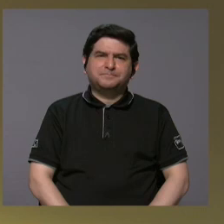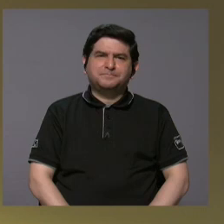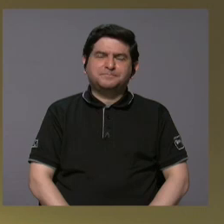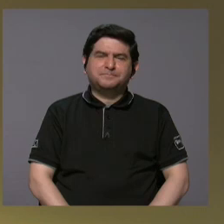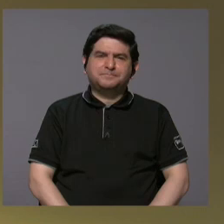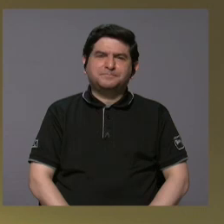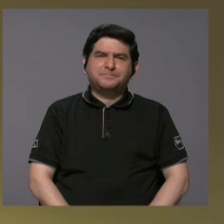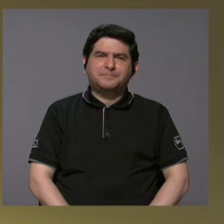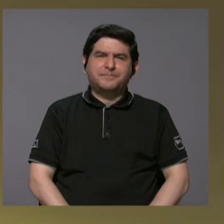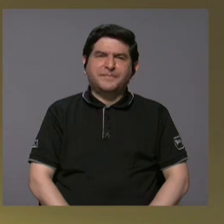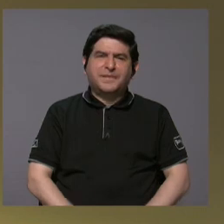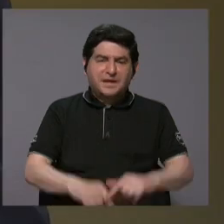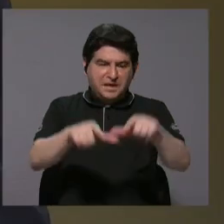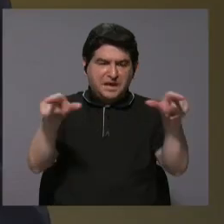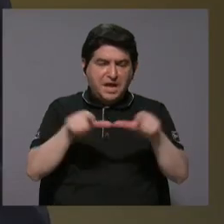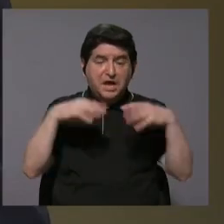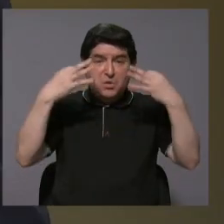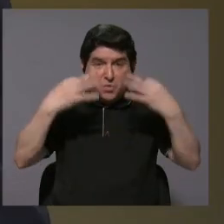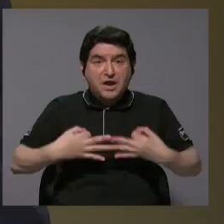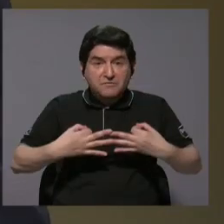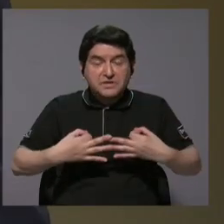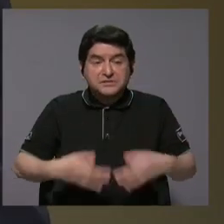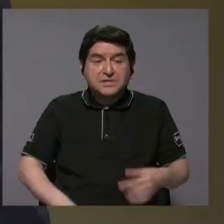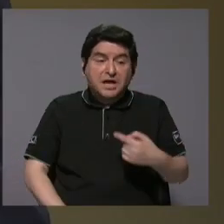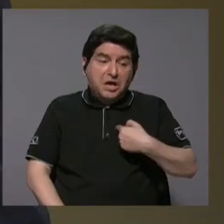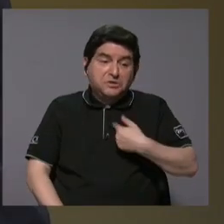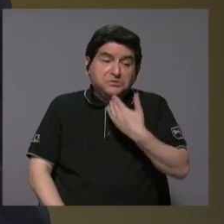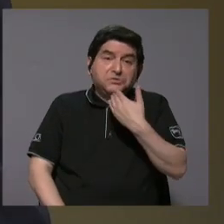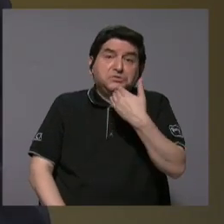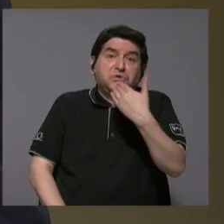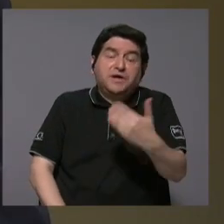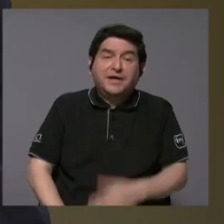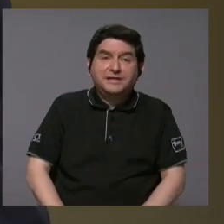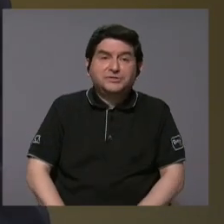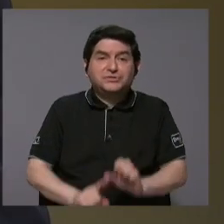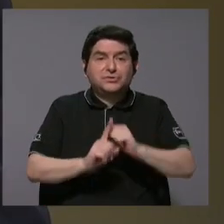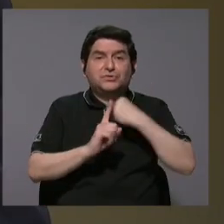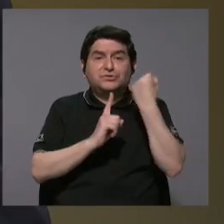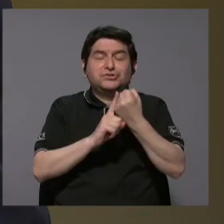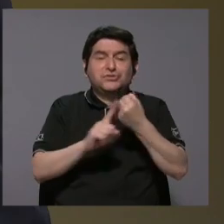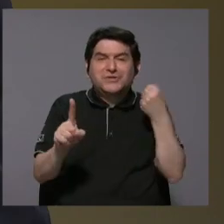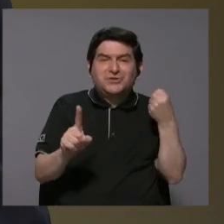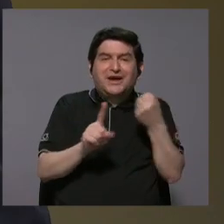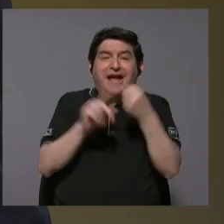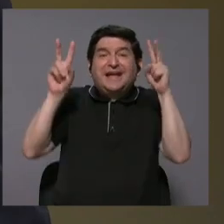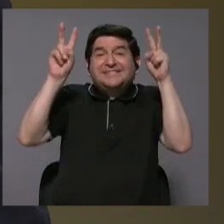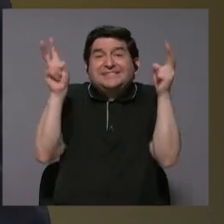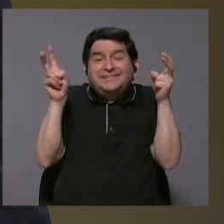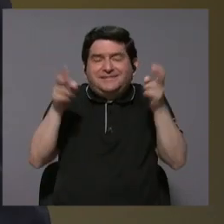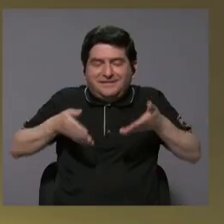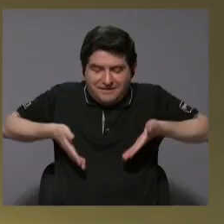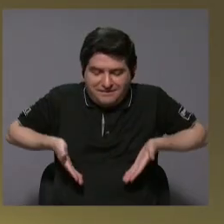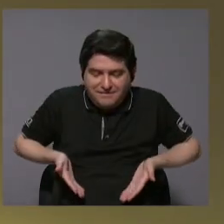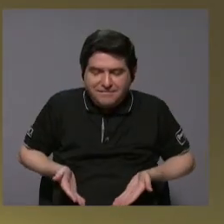la localización física, yo agradezco el accidente de haber